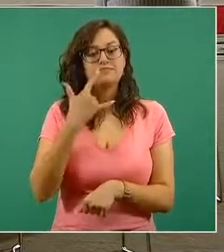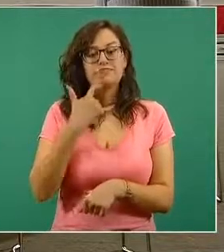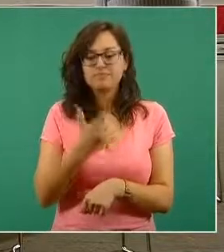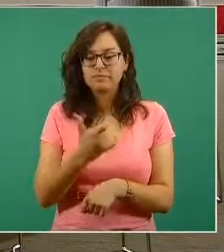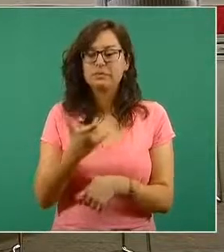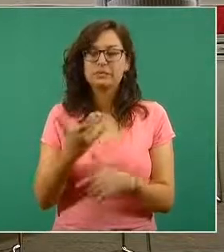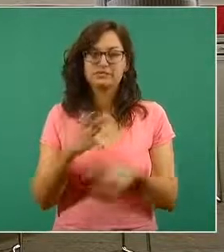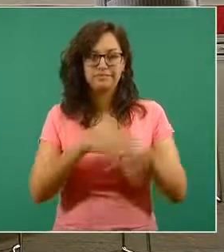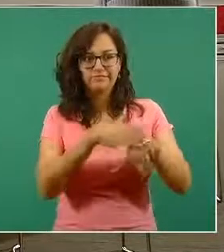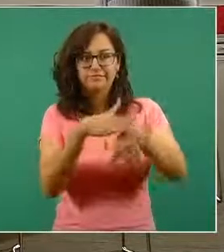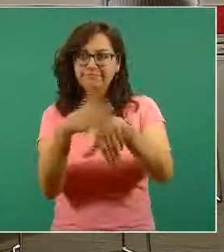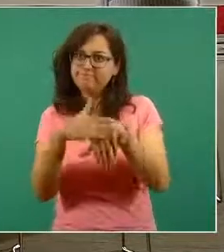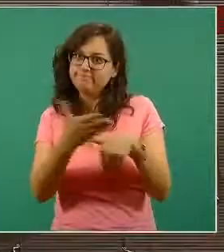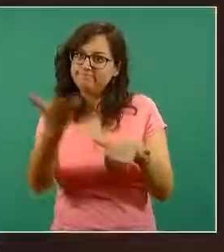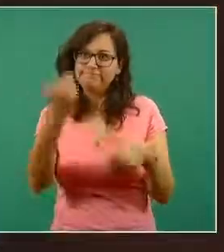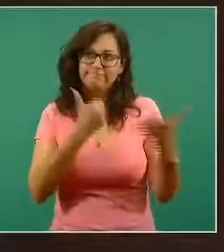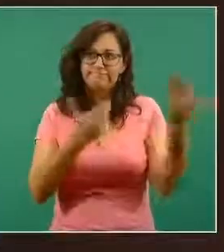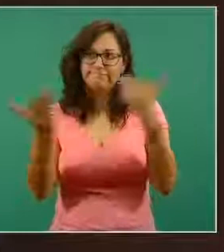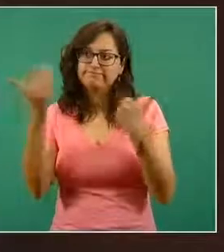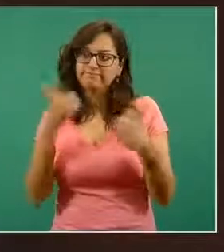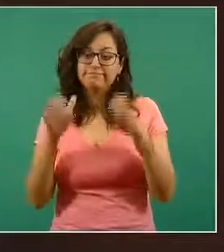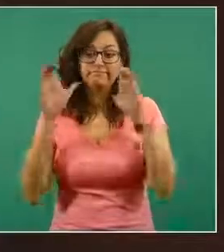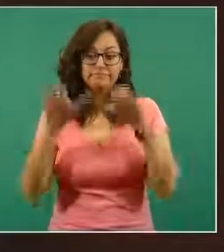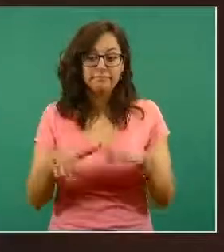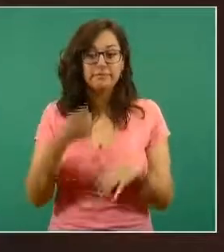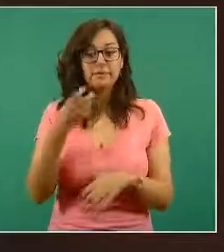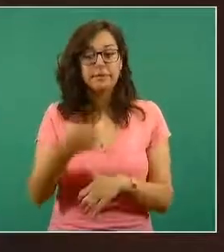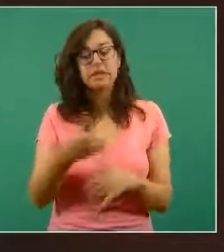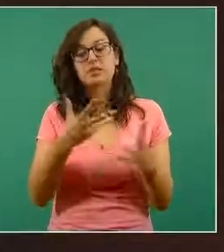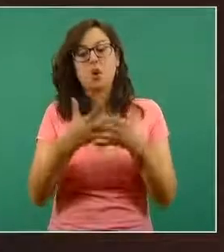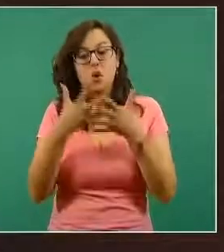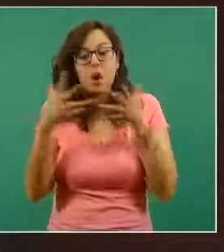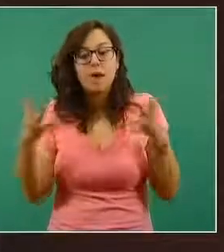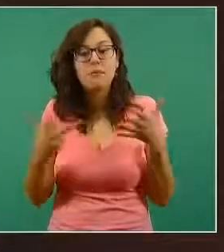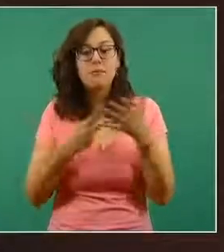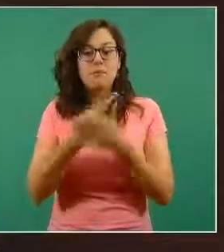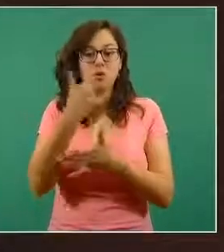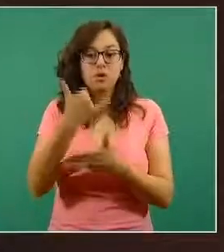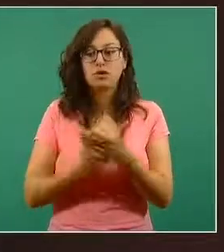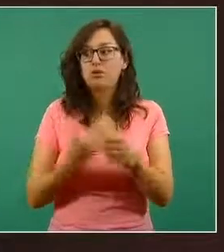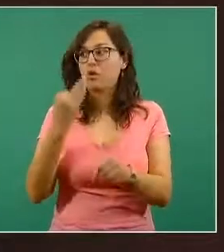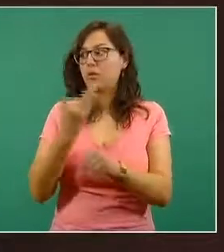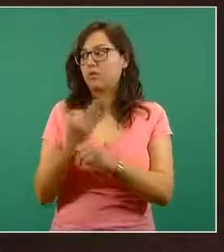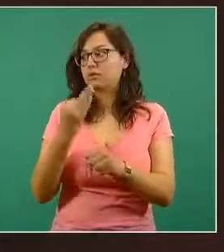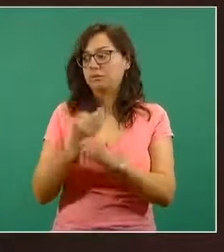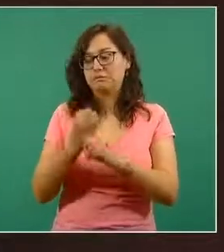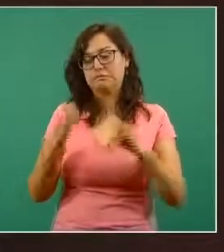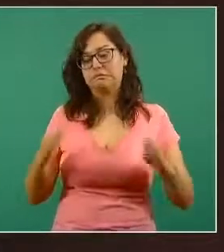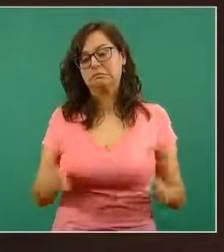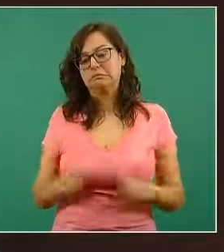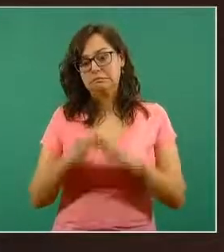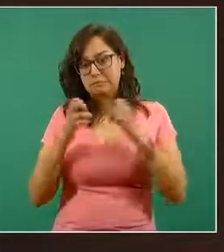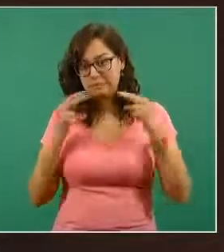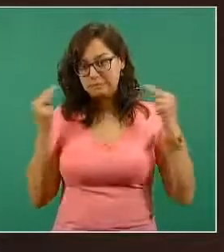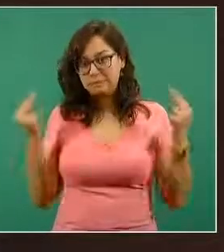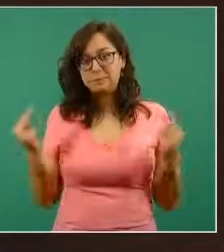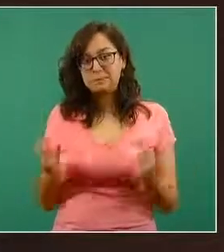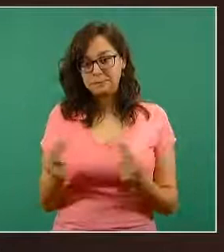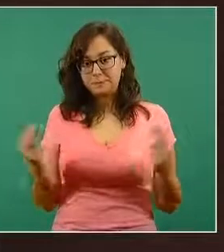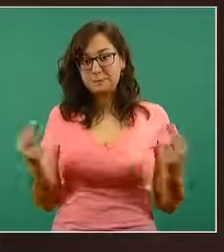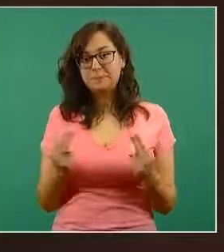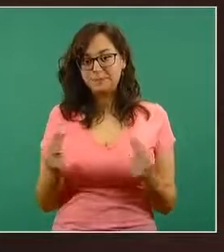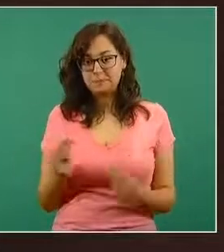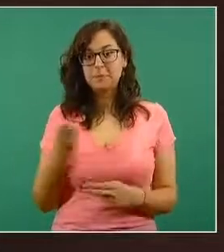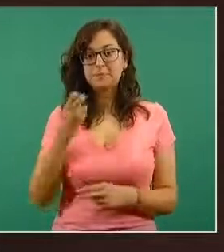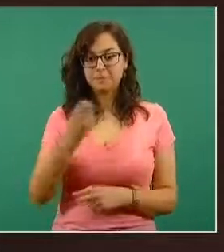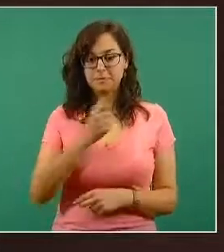en esta gran tarea, en esta gran necesidad, en esta gran urgencia, y con mucho gusto